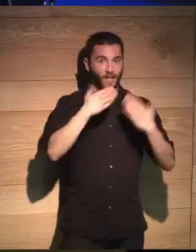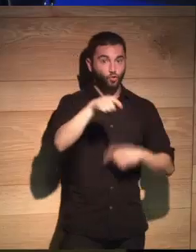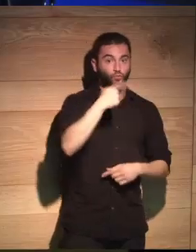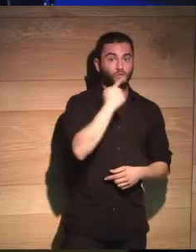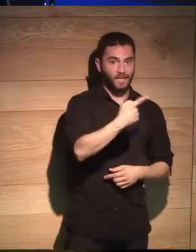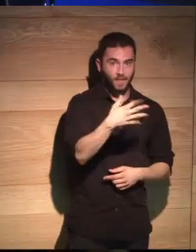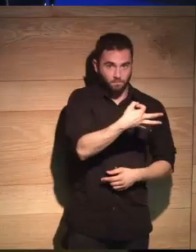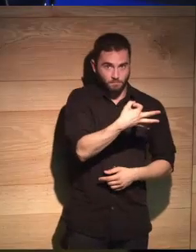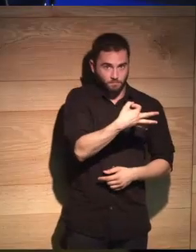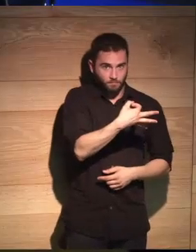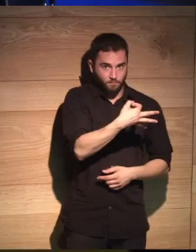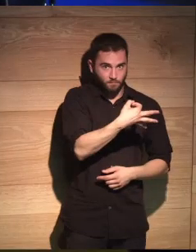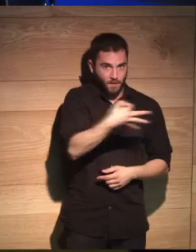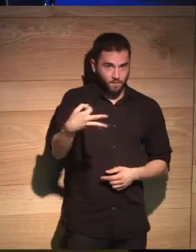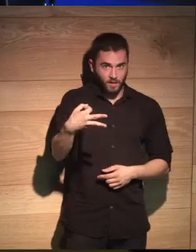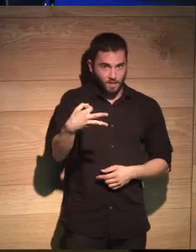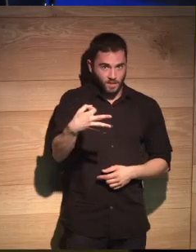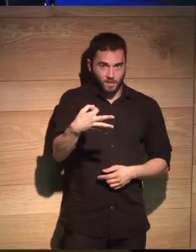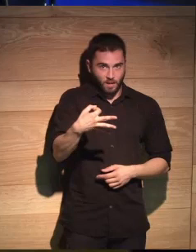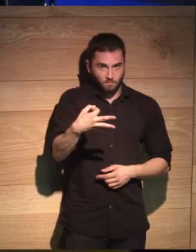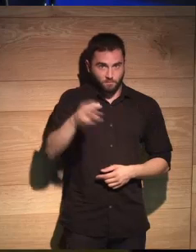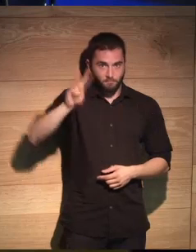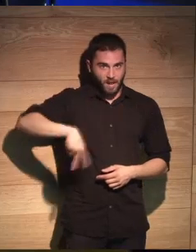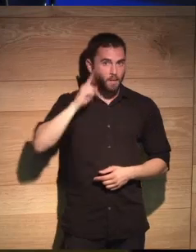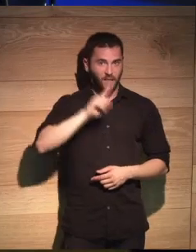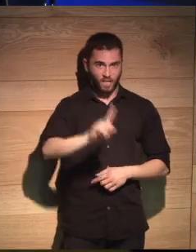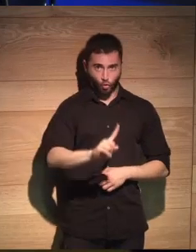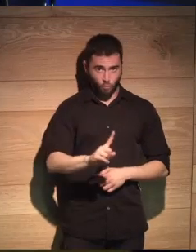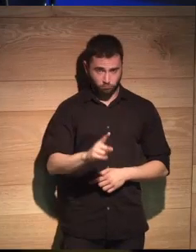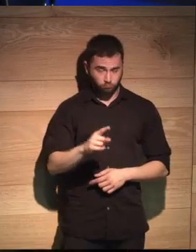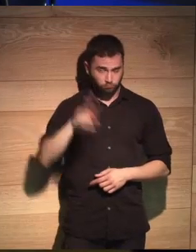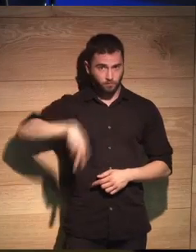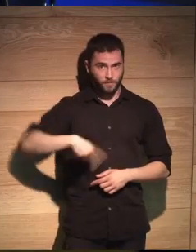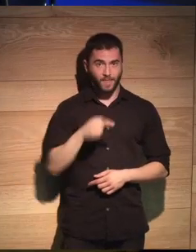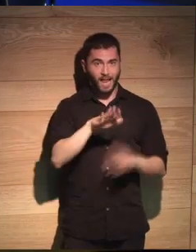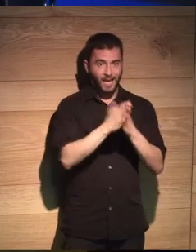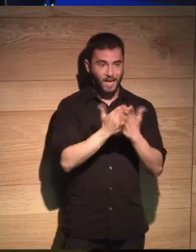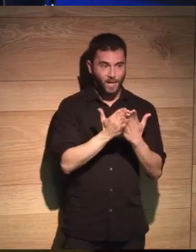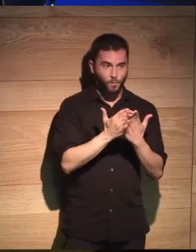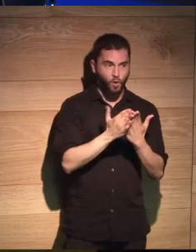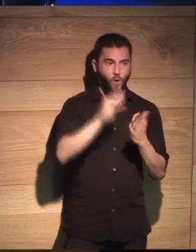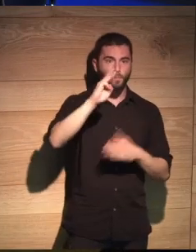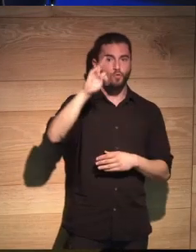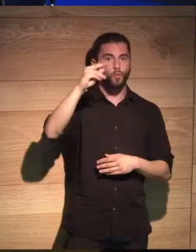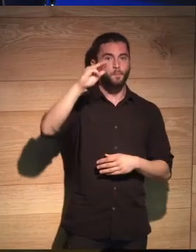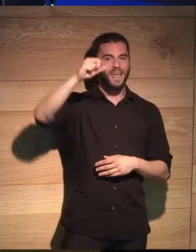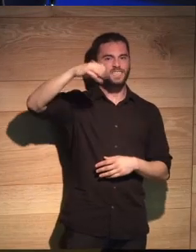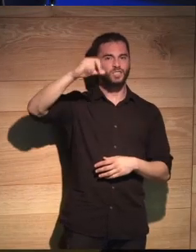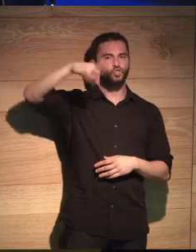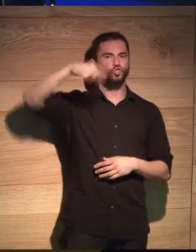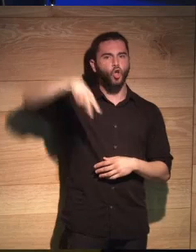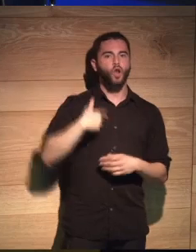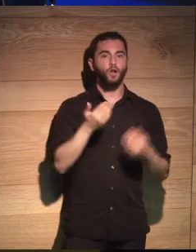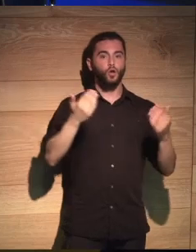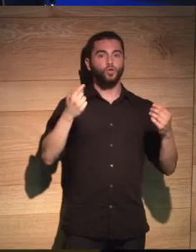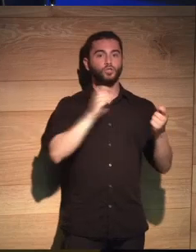es perfectamente compatible. cierto, no discrepo nada. En el libro de Paul Preston sobre los corresponsales en